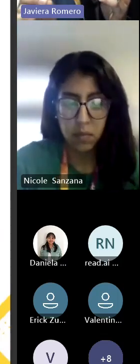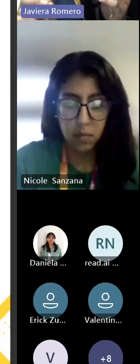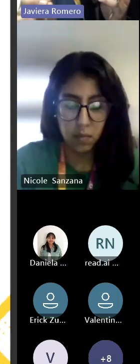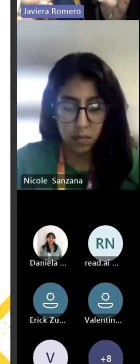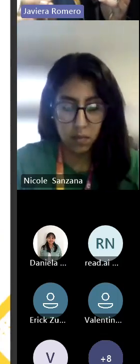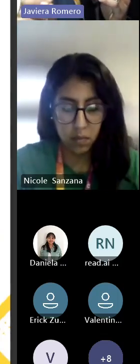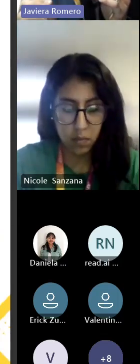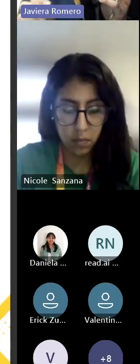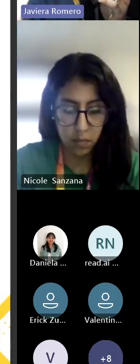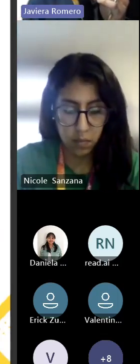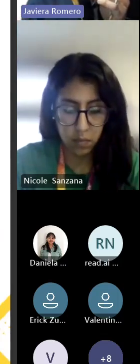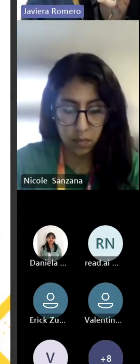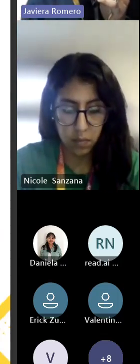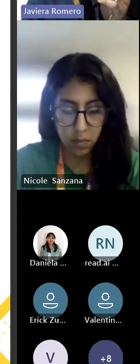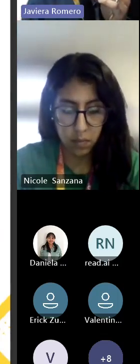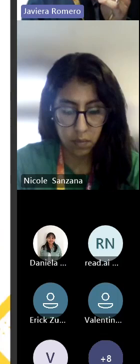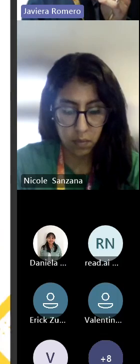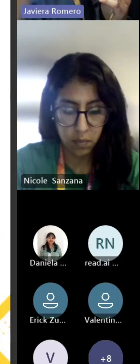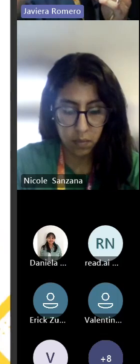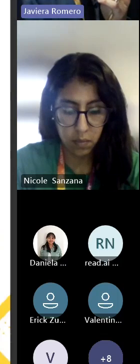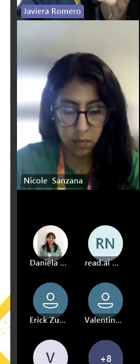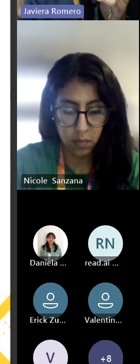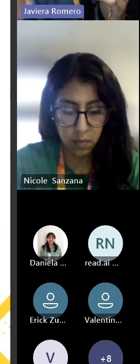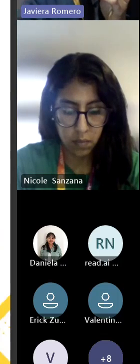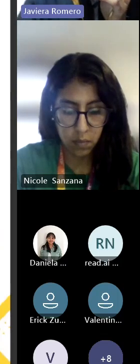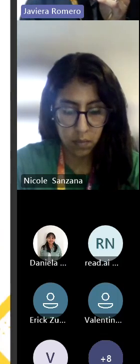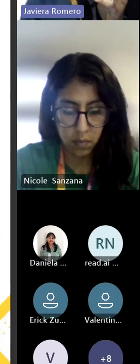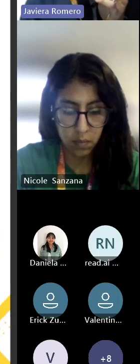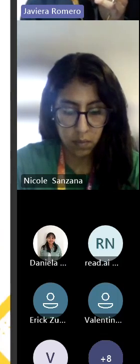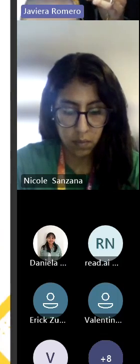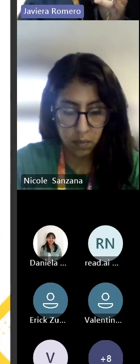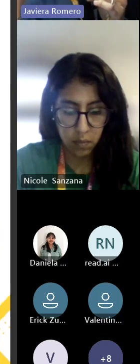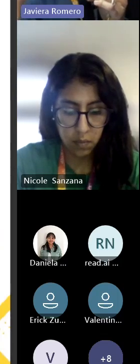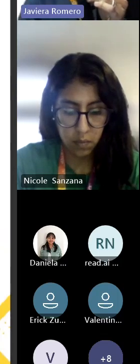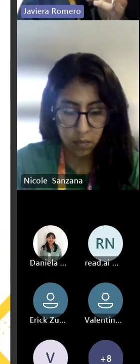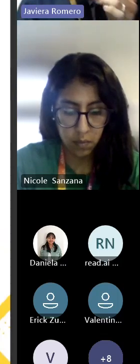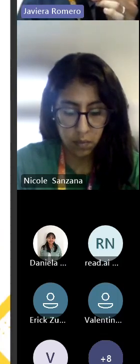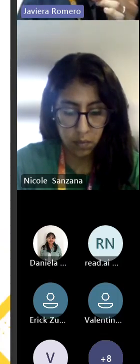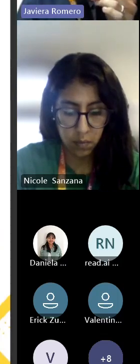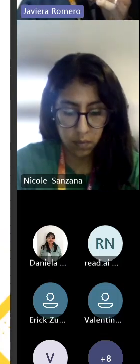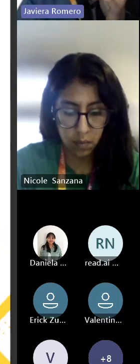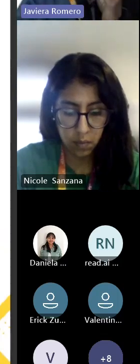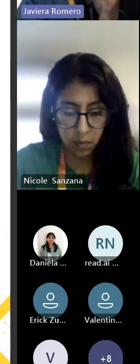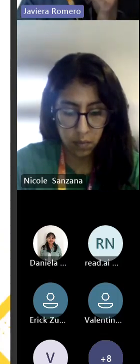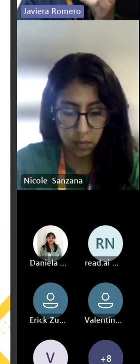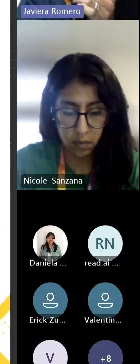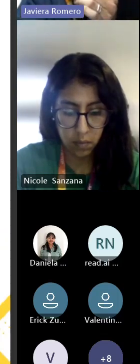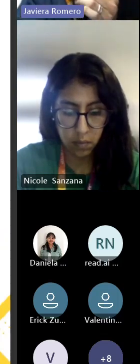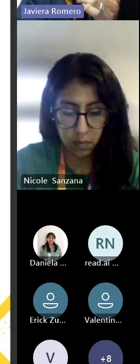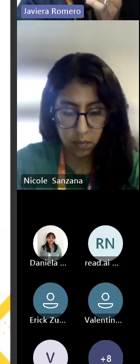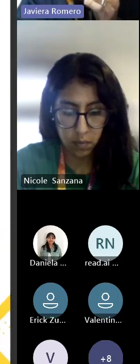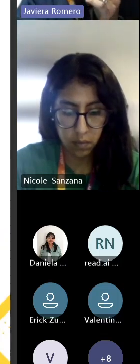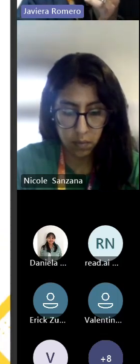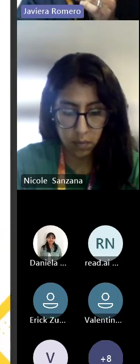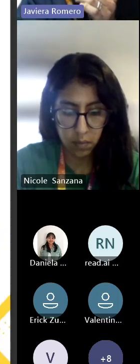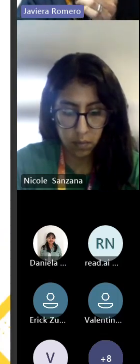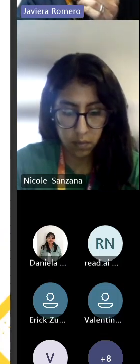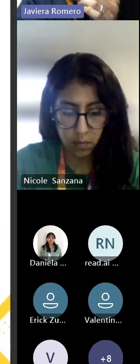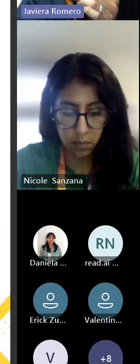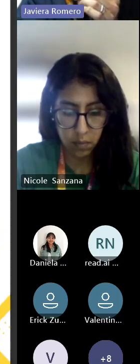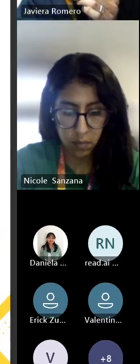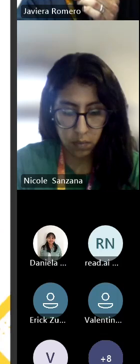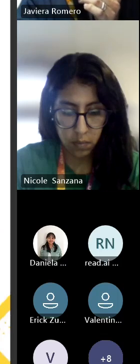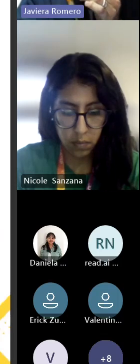Ya no dejar, por ejemplo, a quien ejerció, por ejemplo, el acoso, dejarlo sin ningún tipo de apoyo o de